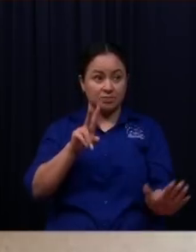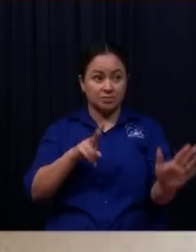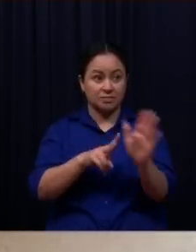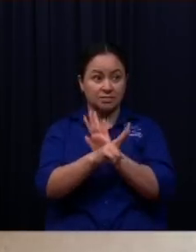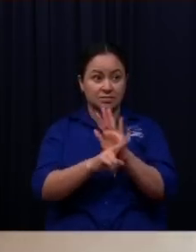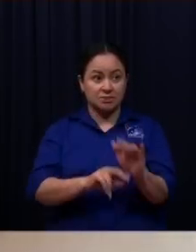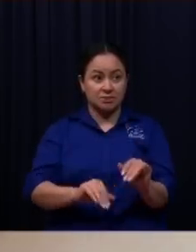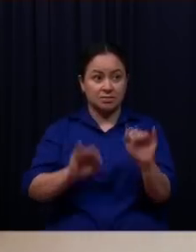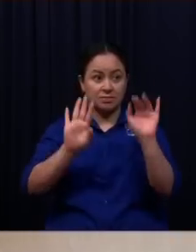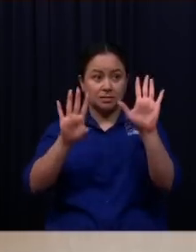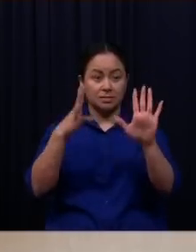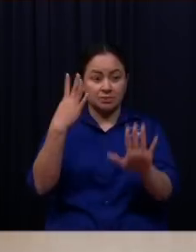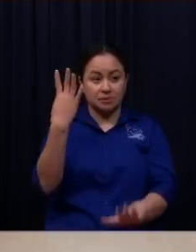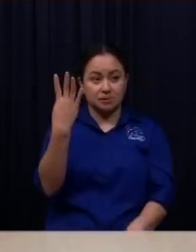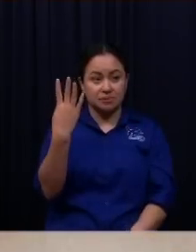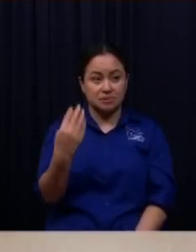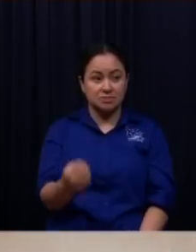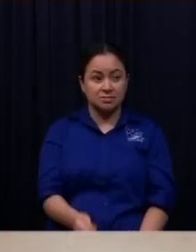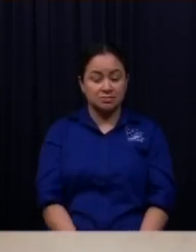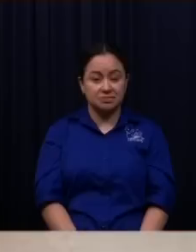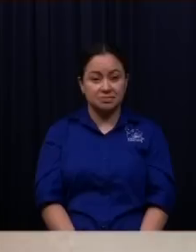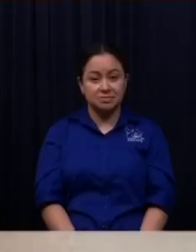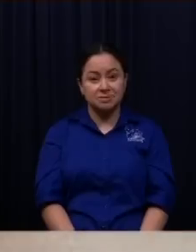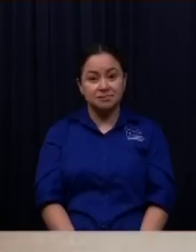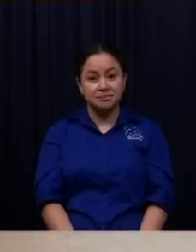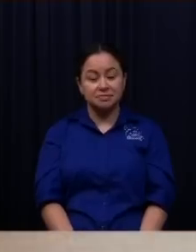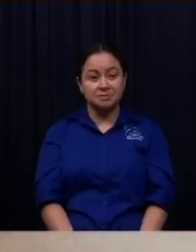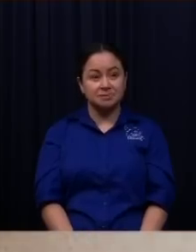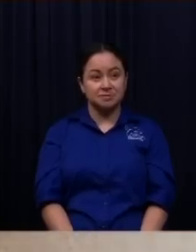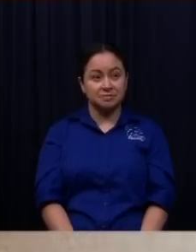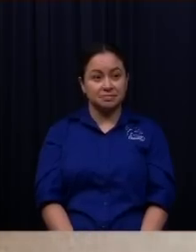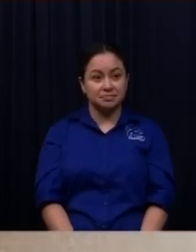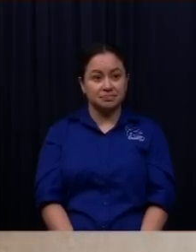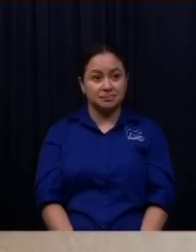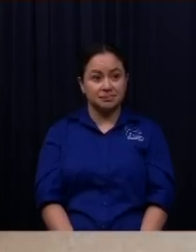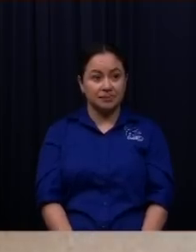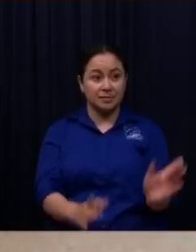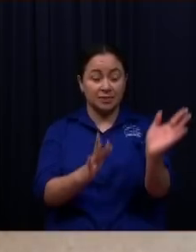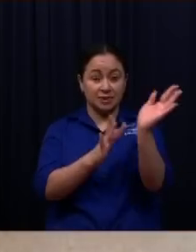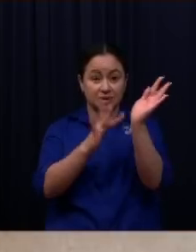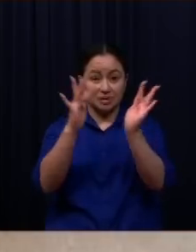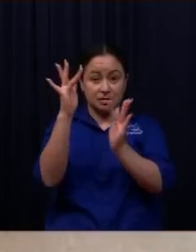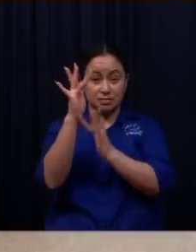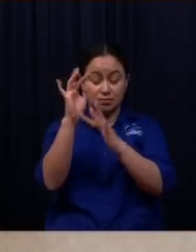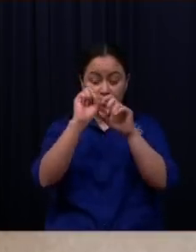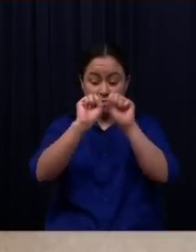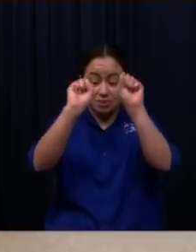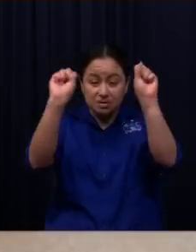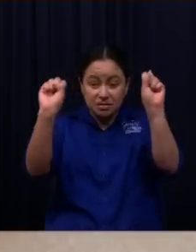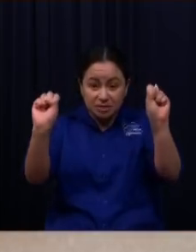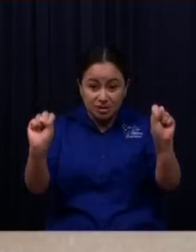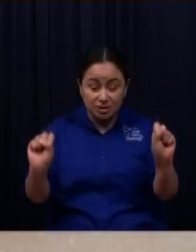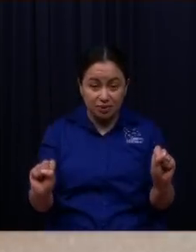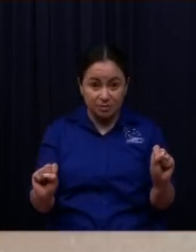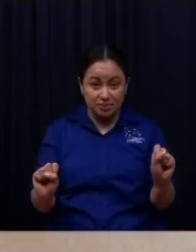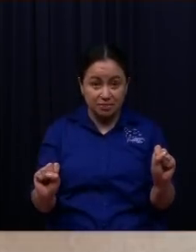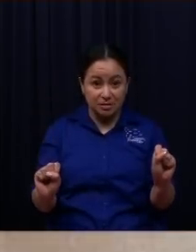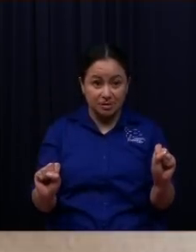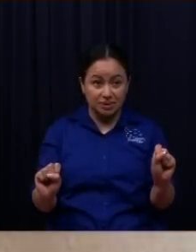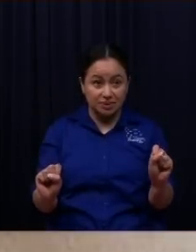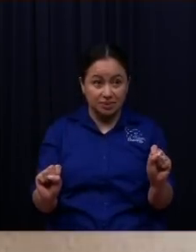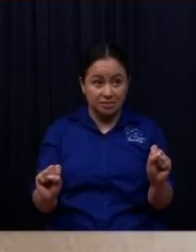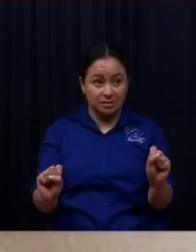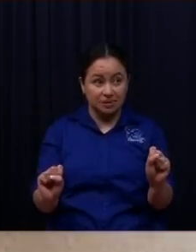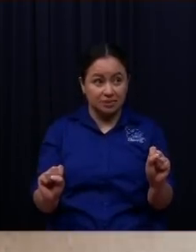es impresionante. Jesús, el gran sumo sacerdote. Al tener